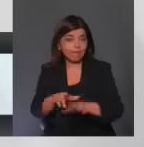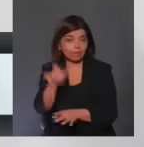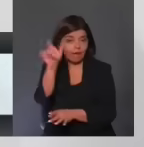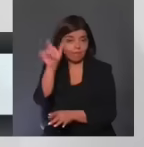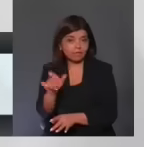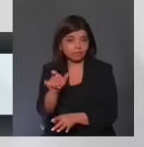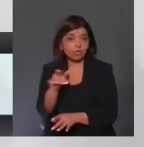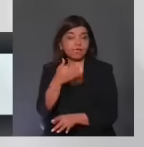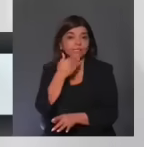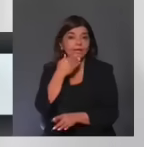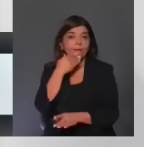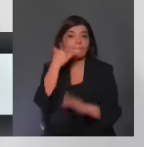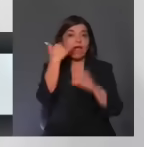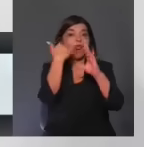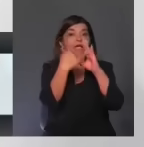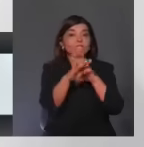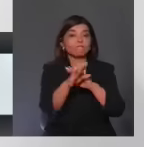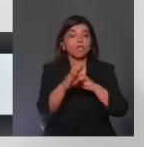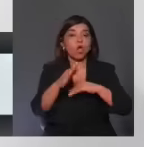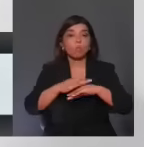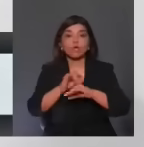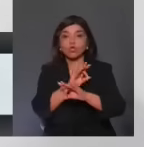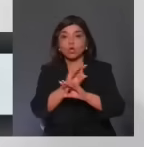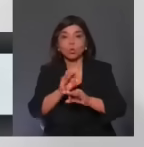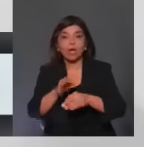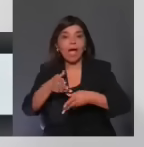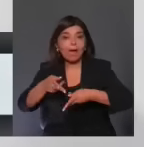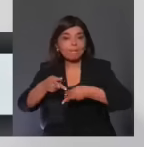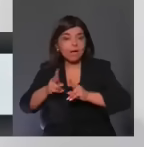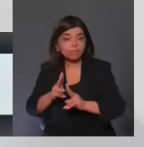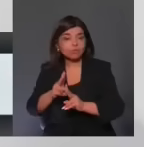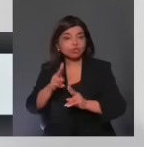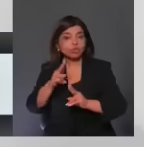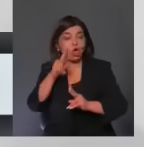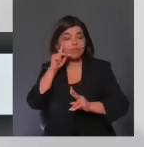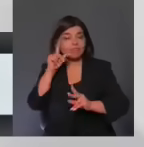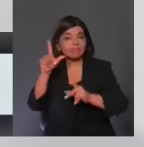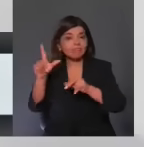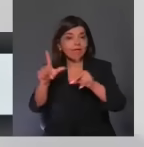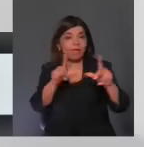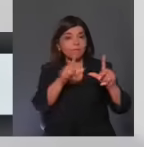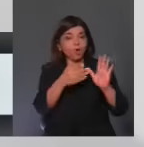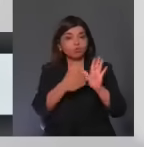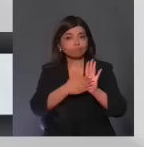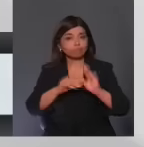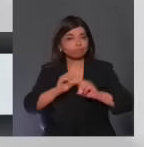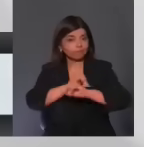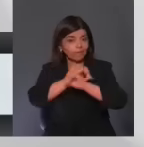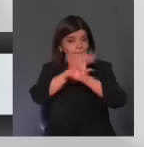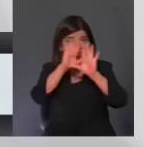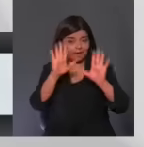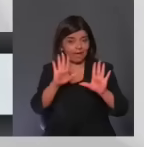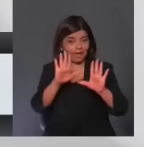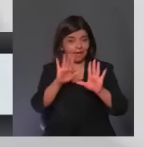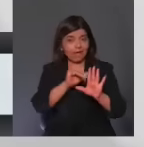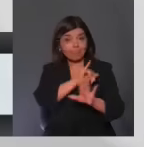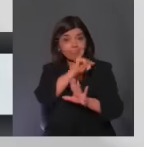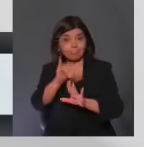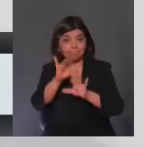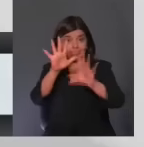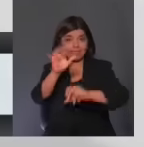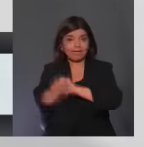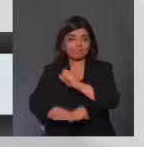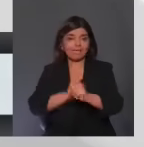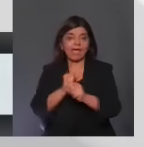de ellos el envío no solicitado ni consentido de imágenes de carácter explícito. 10 años después, la remitente